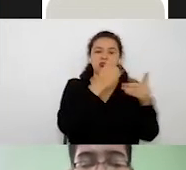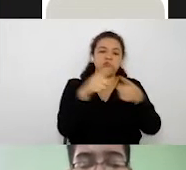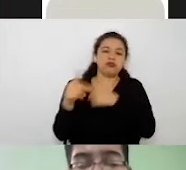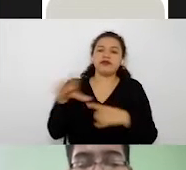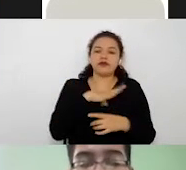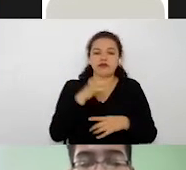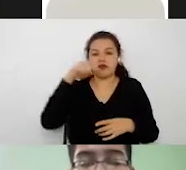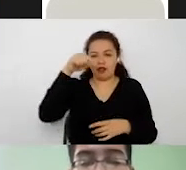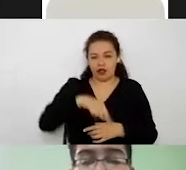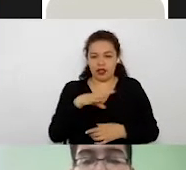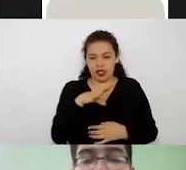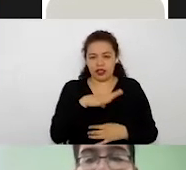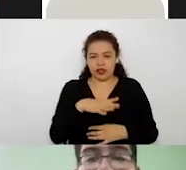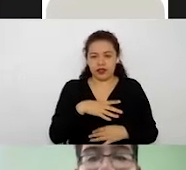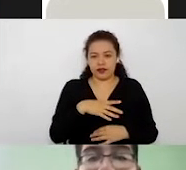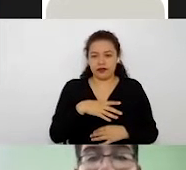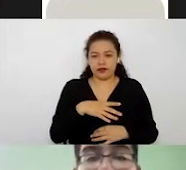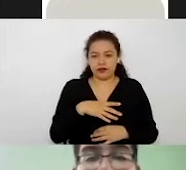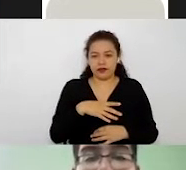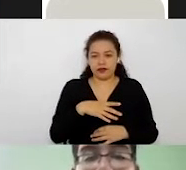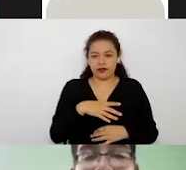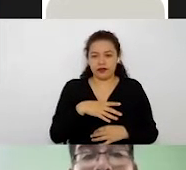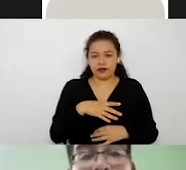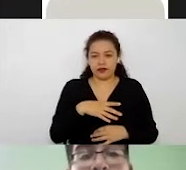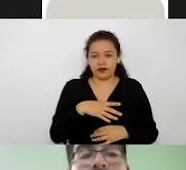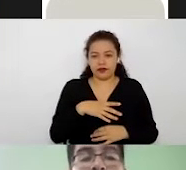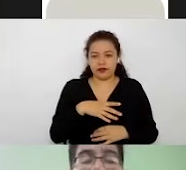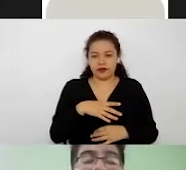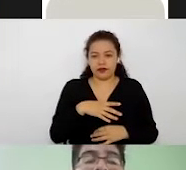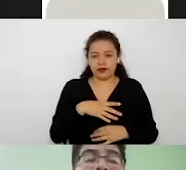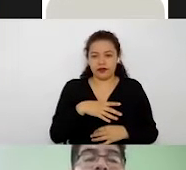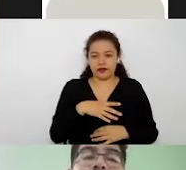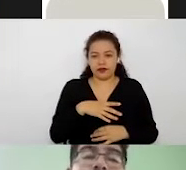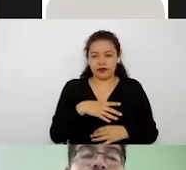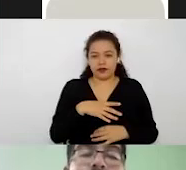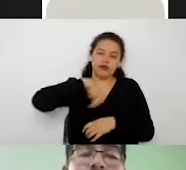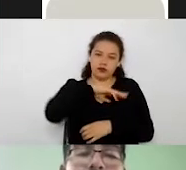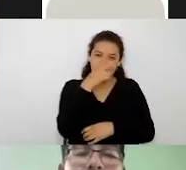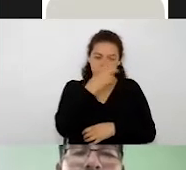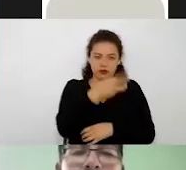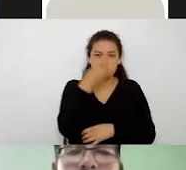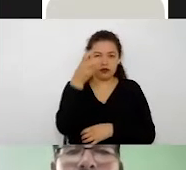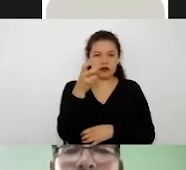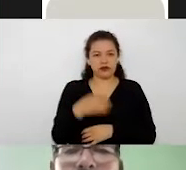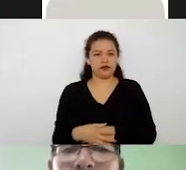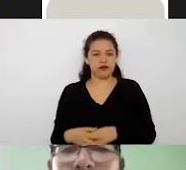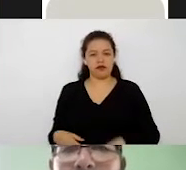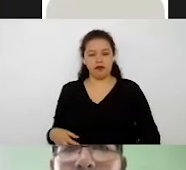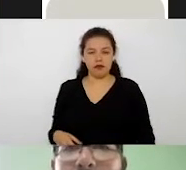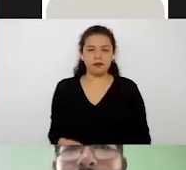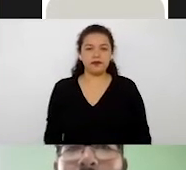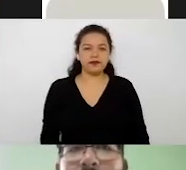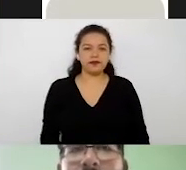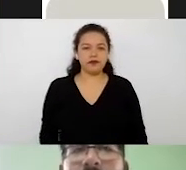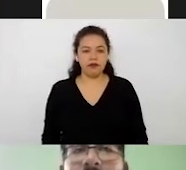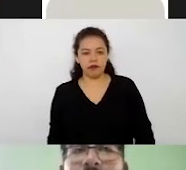estamos diciendo en estas conferencias, son precisamente eso, el que